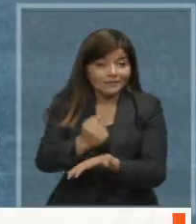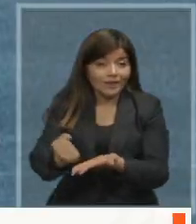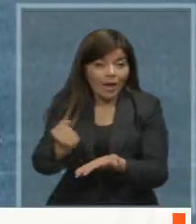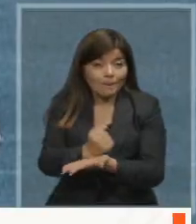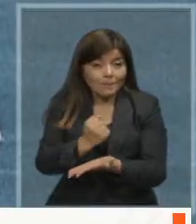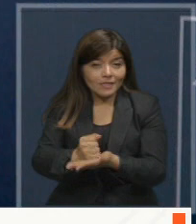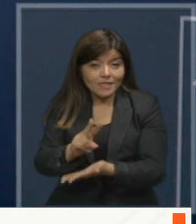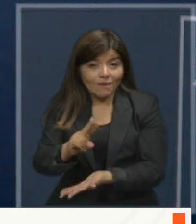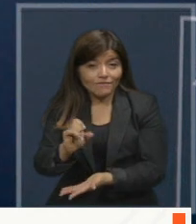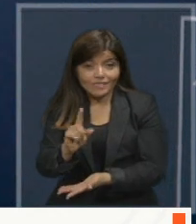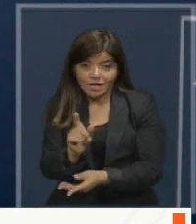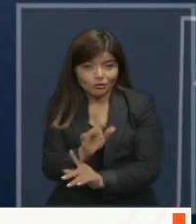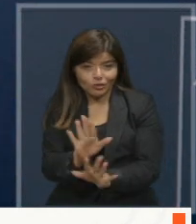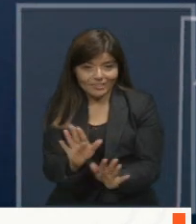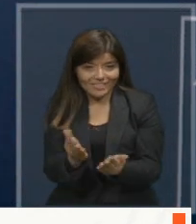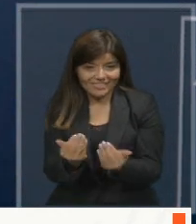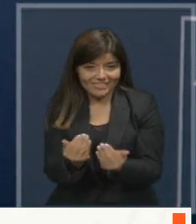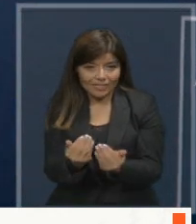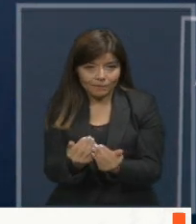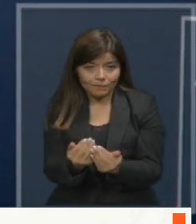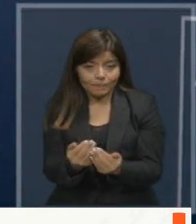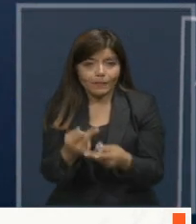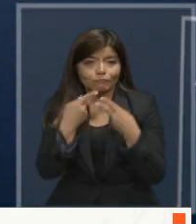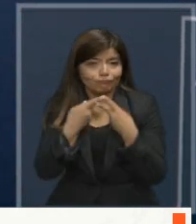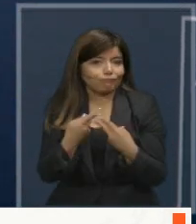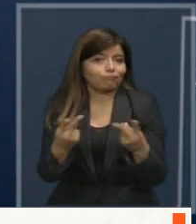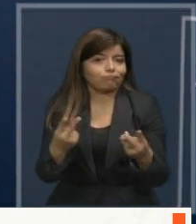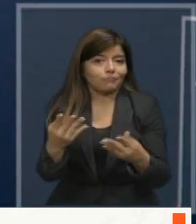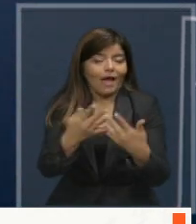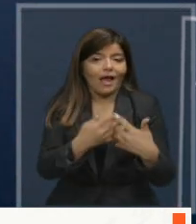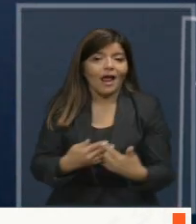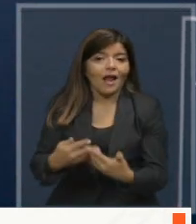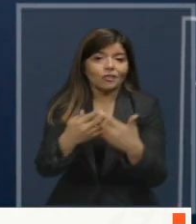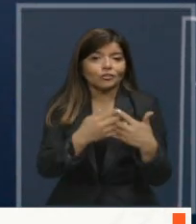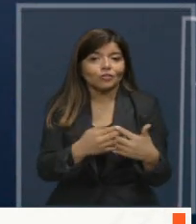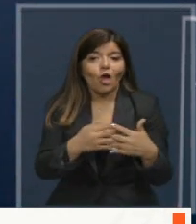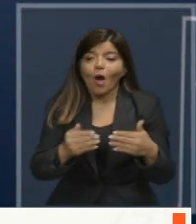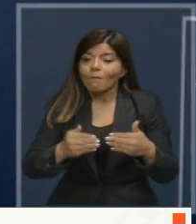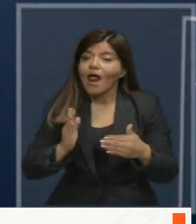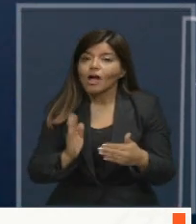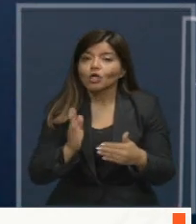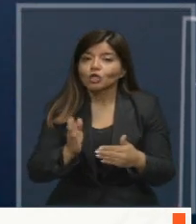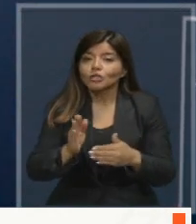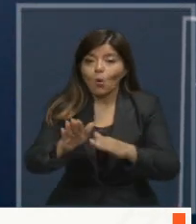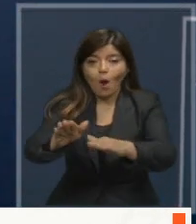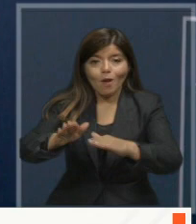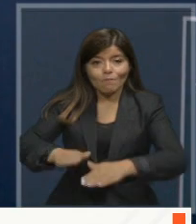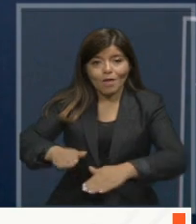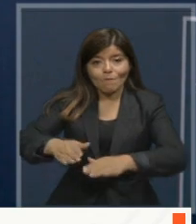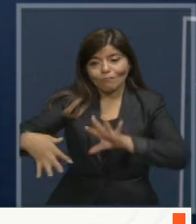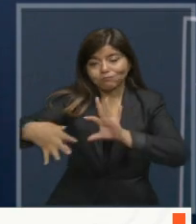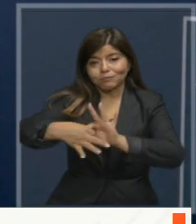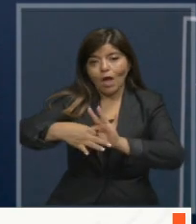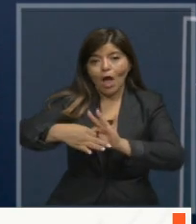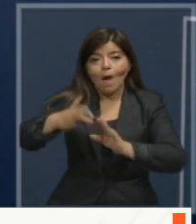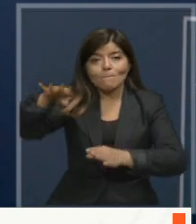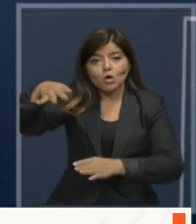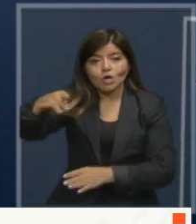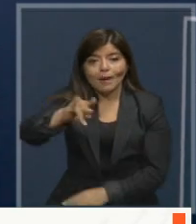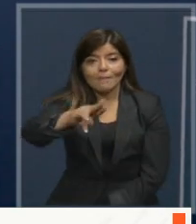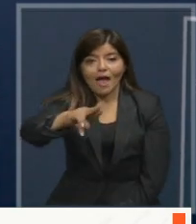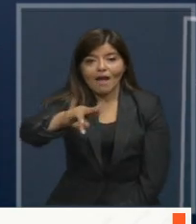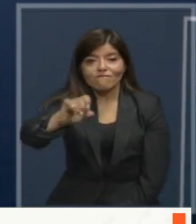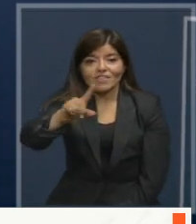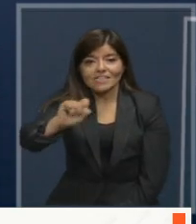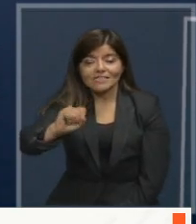visado. Celebramos el anuncio de Estados Unidos para mantener el estatus de nuestro país en el programa Visa Waiver, que beneficia a más